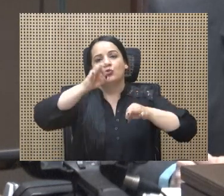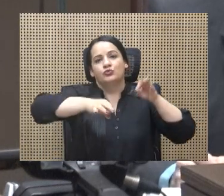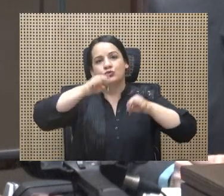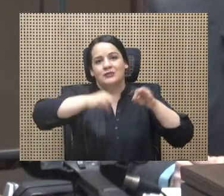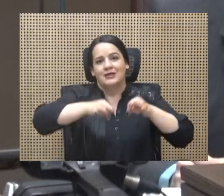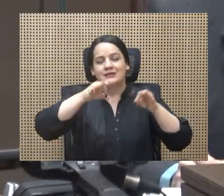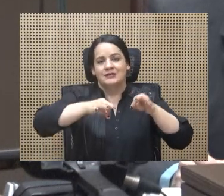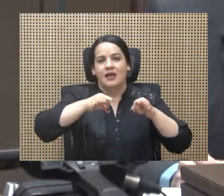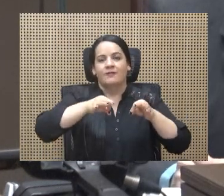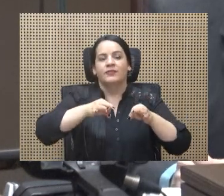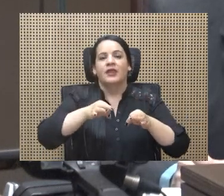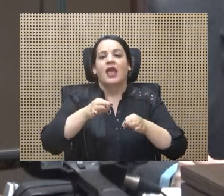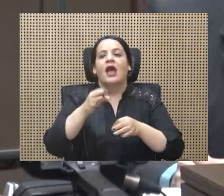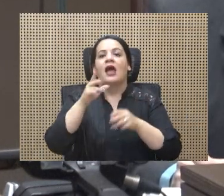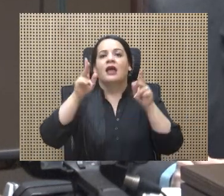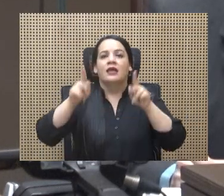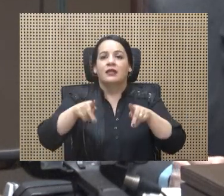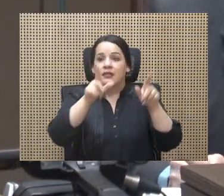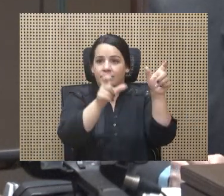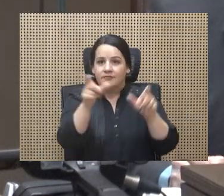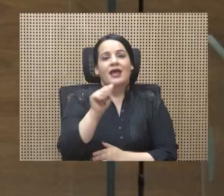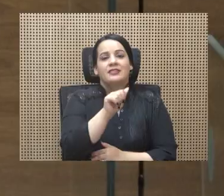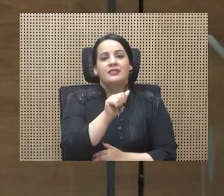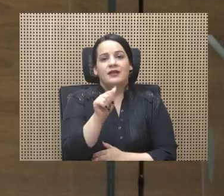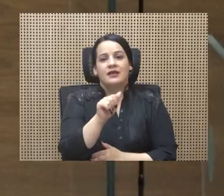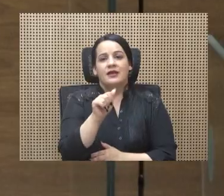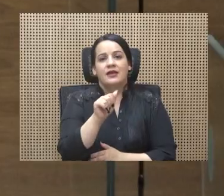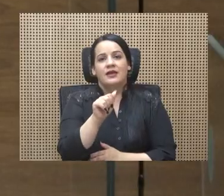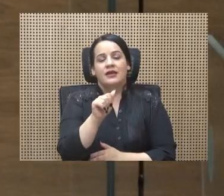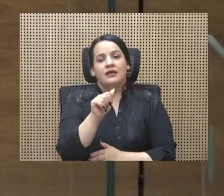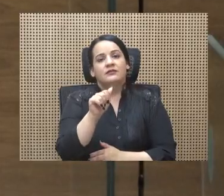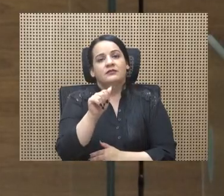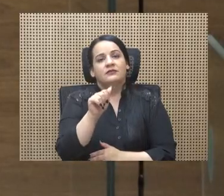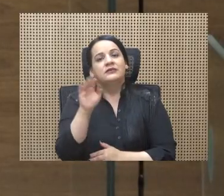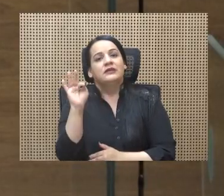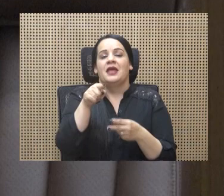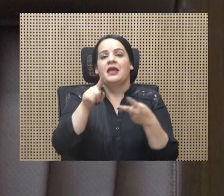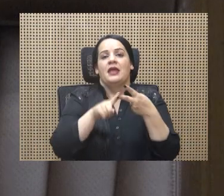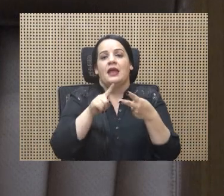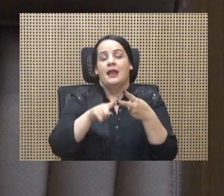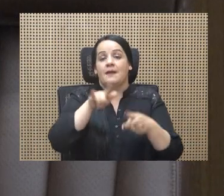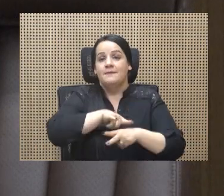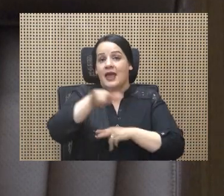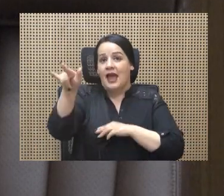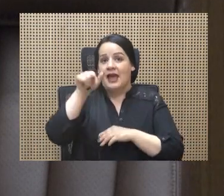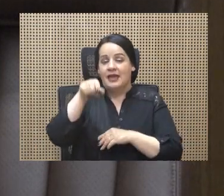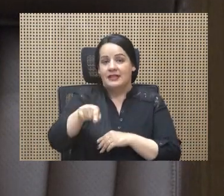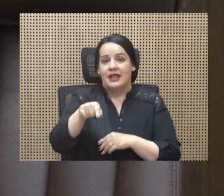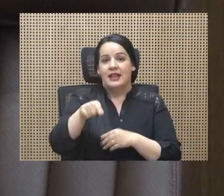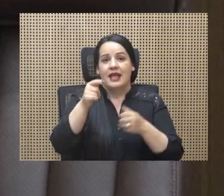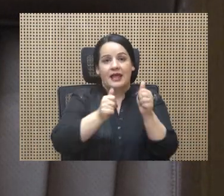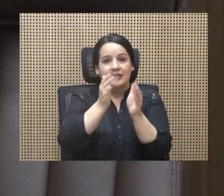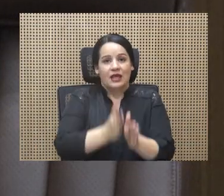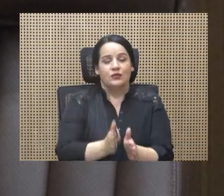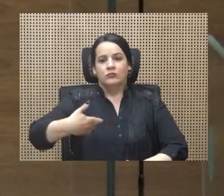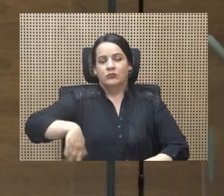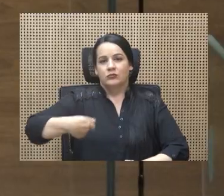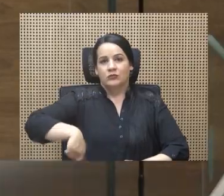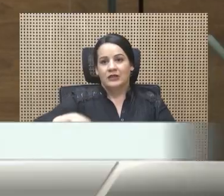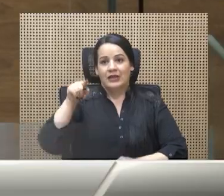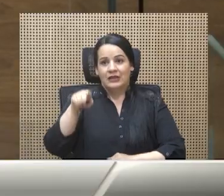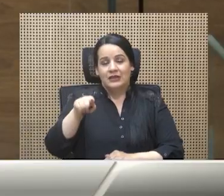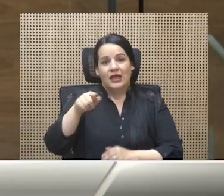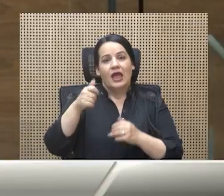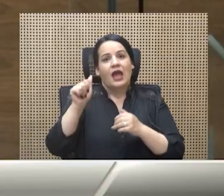quienes se vieron involucrados en esta maraña sin embargo los diputados oficialistas aseguraron que no hubo ningún ilícito